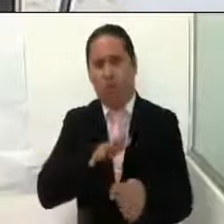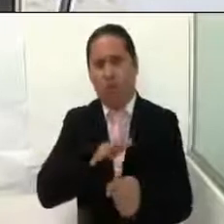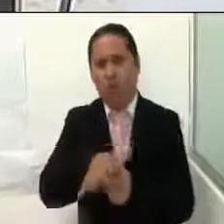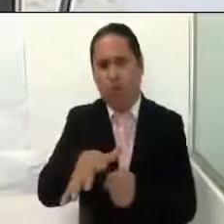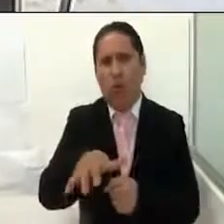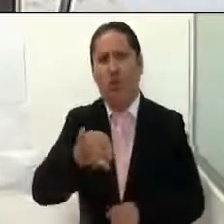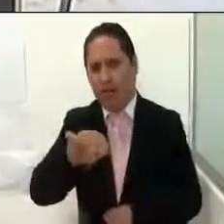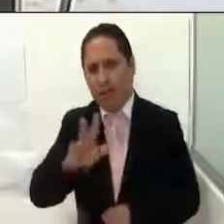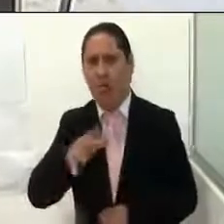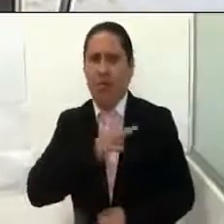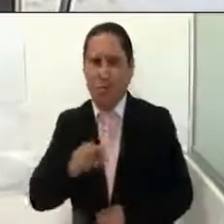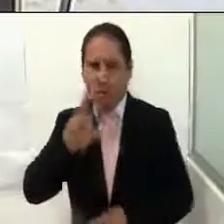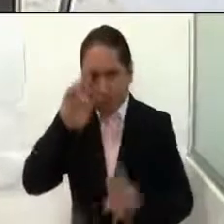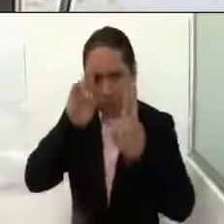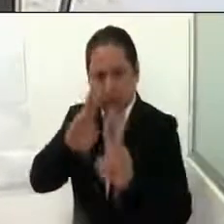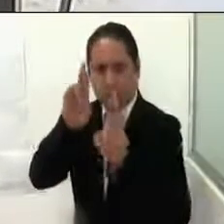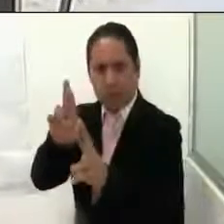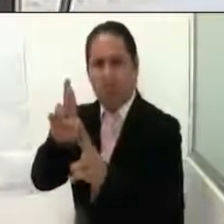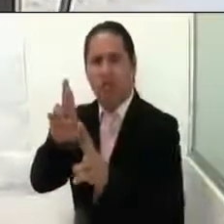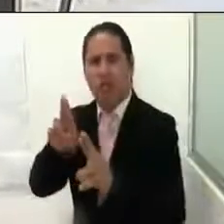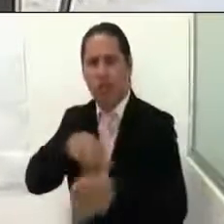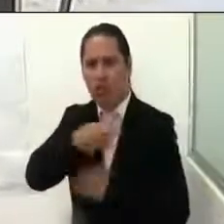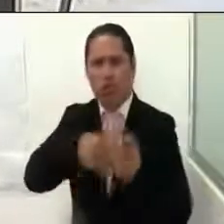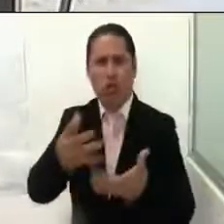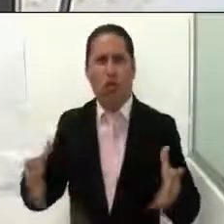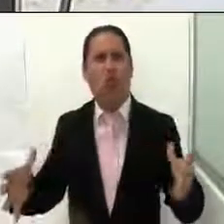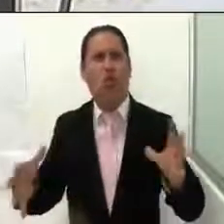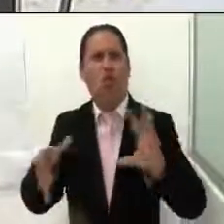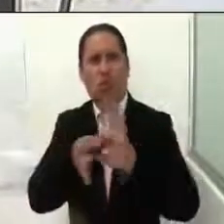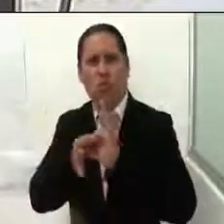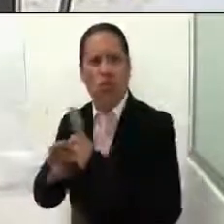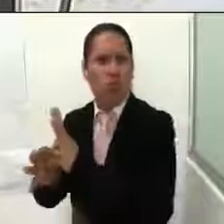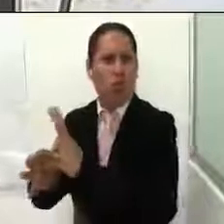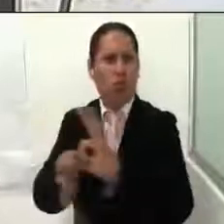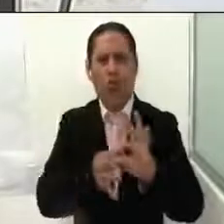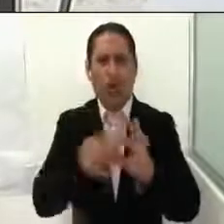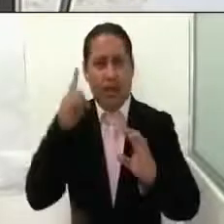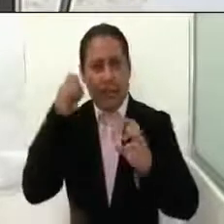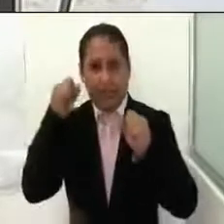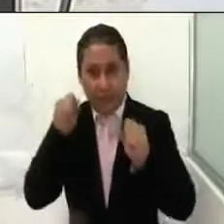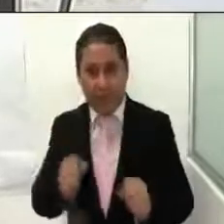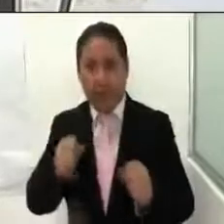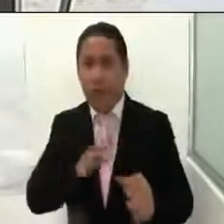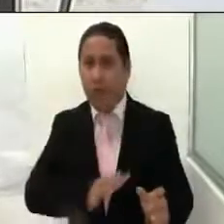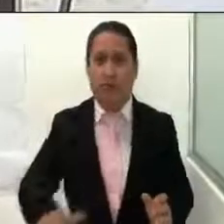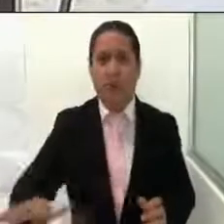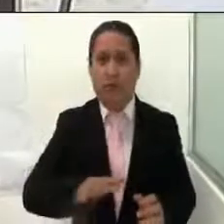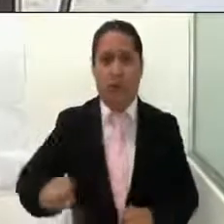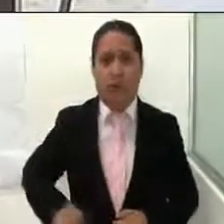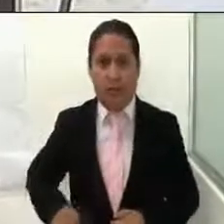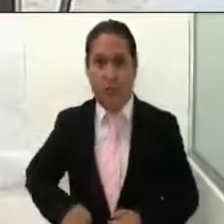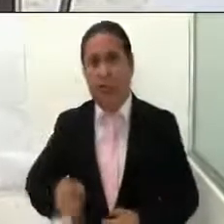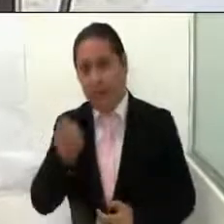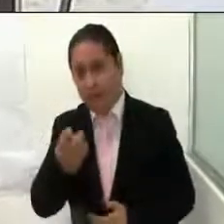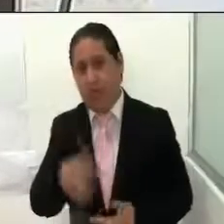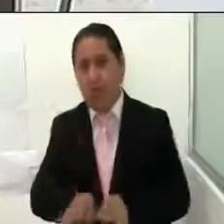pretende reconocer a todos los integrantes de las instituciones de seguridad pública los cuales incluye a los municipios